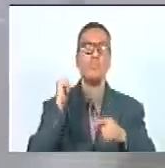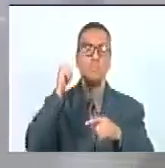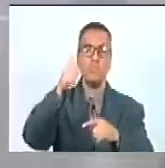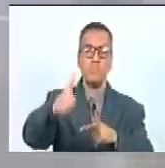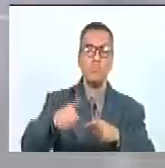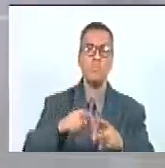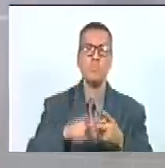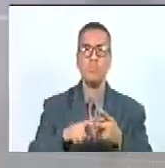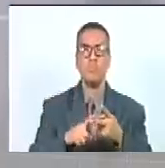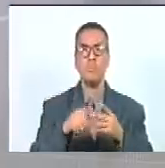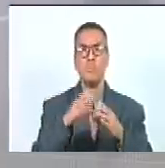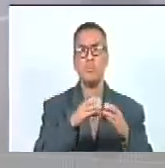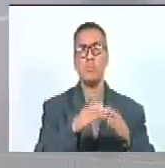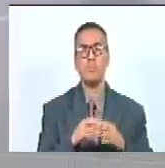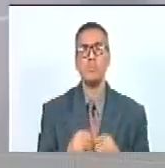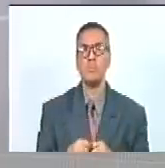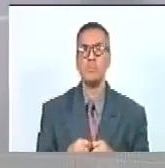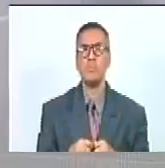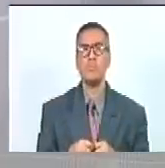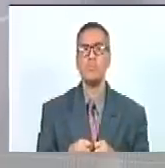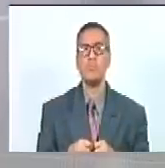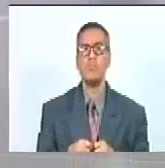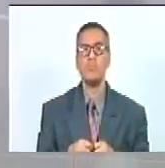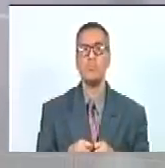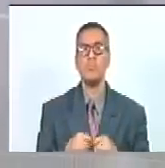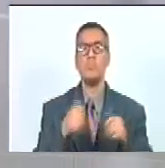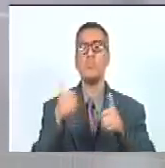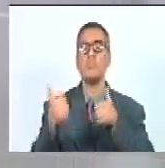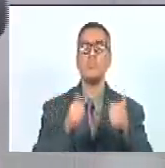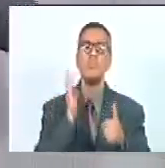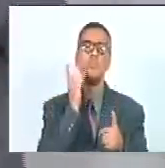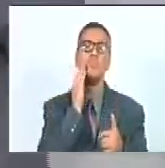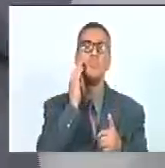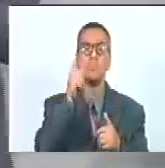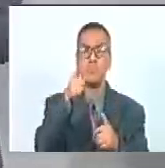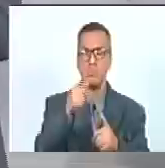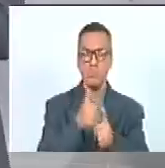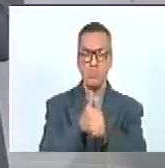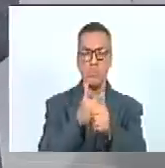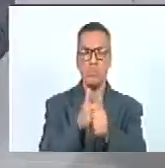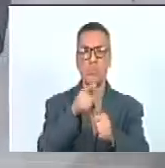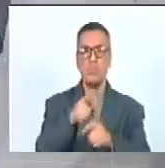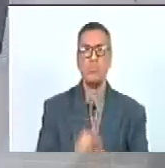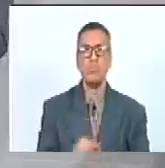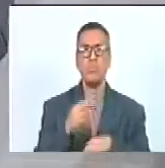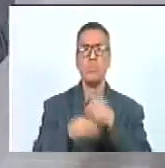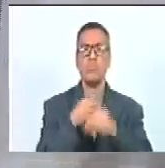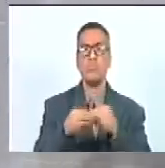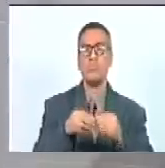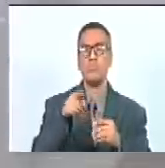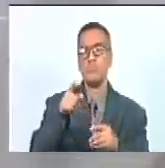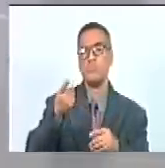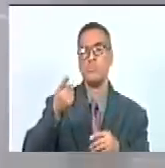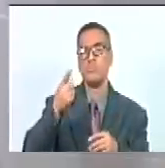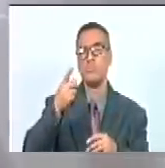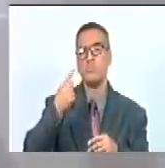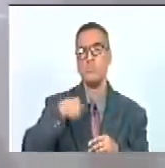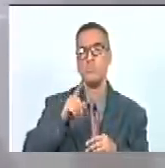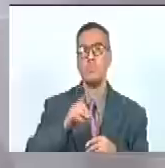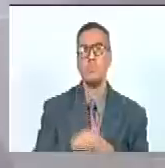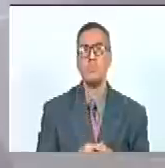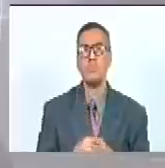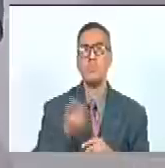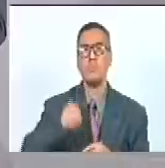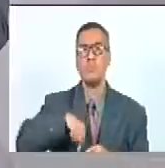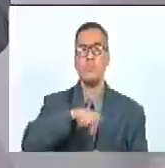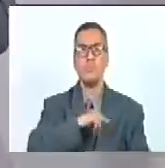generaciones de cubanos cuál es el ejemplo a seguir, cómo deben ser,